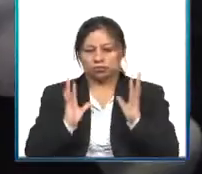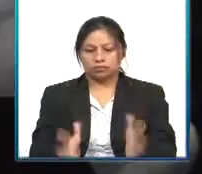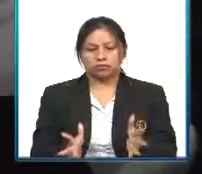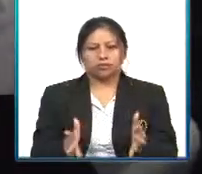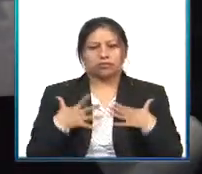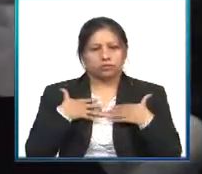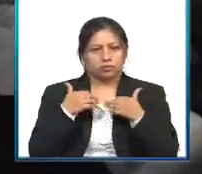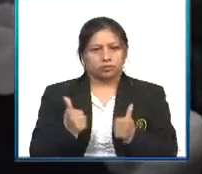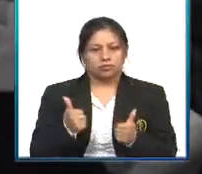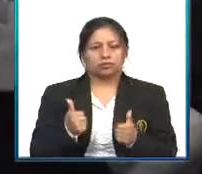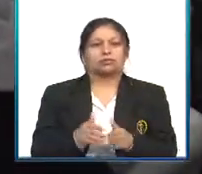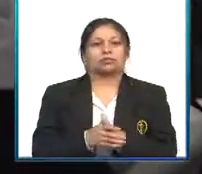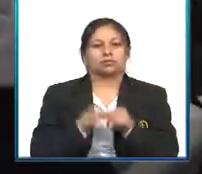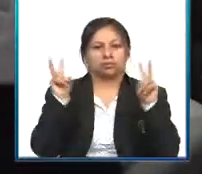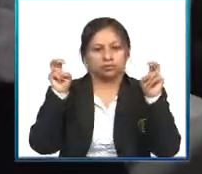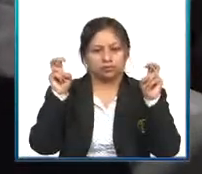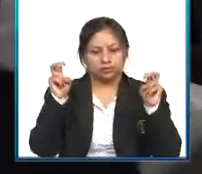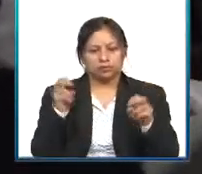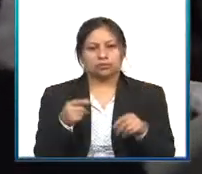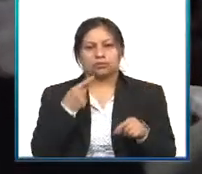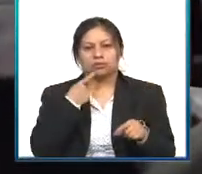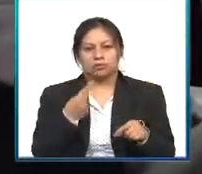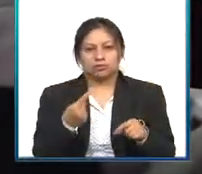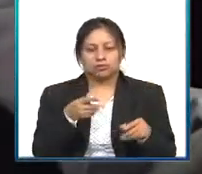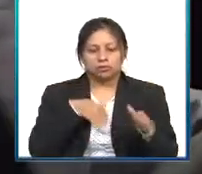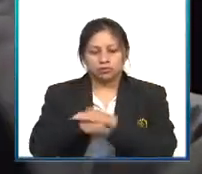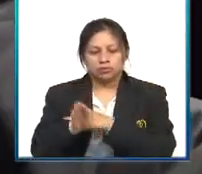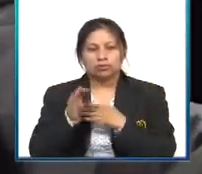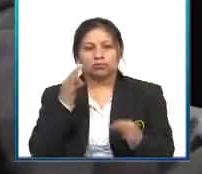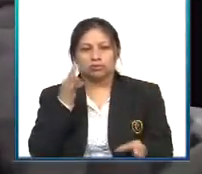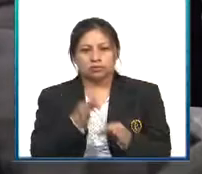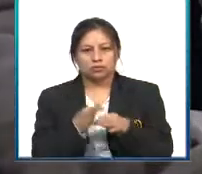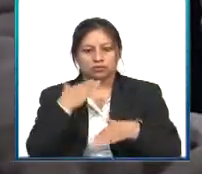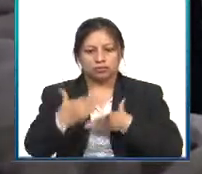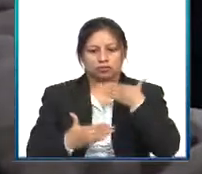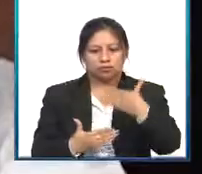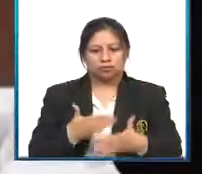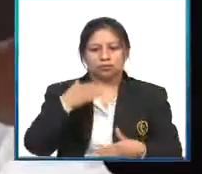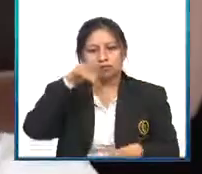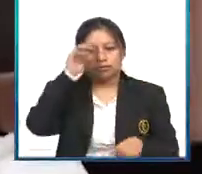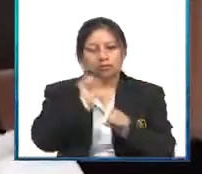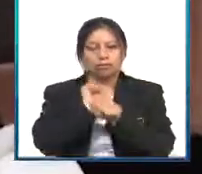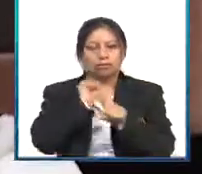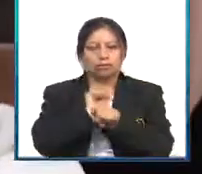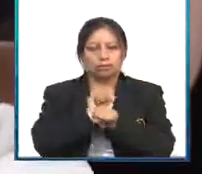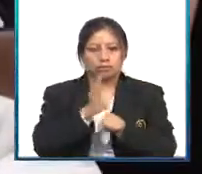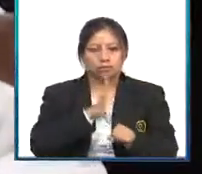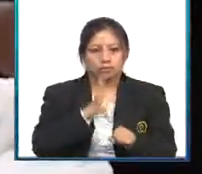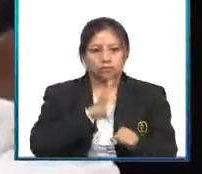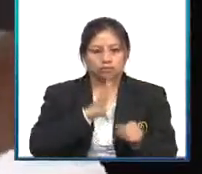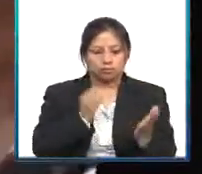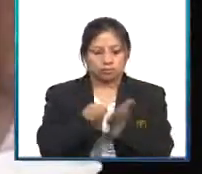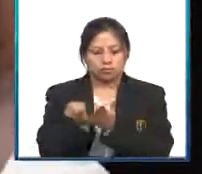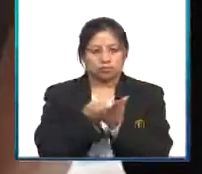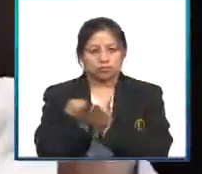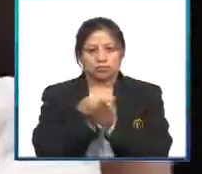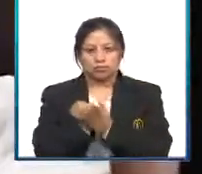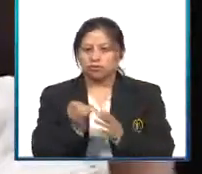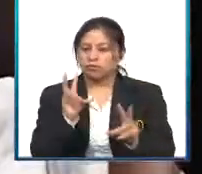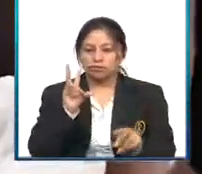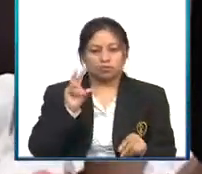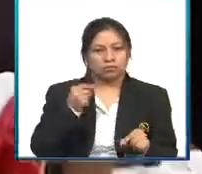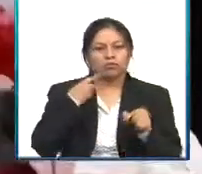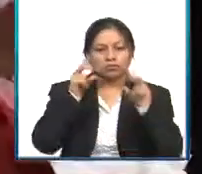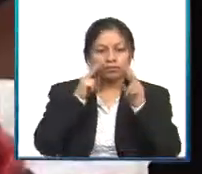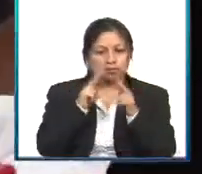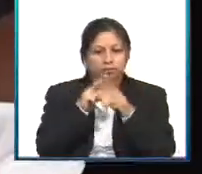o la salud. En el caso del tema de migrantes, en nuestro medio se destacan avances gracias al trabajo que han tenido las instituciones. Sin embargo,